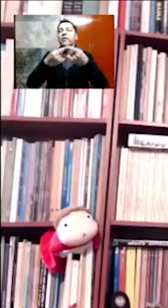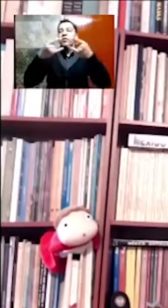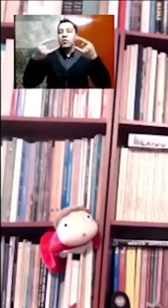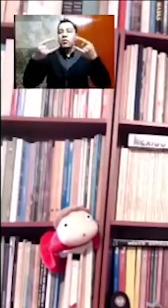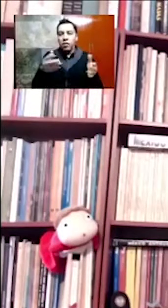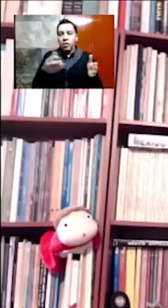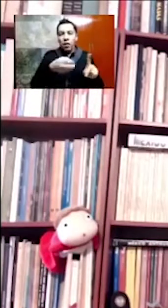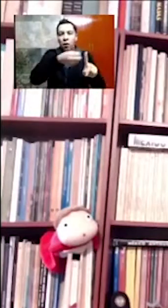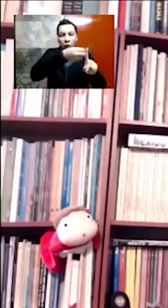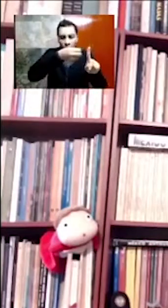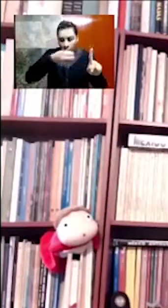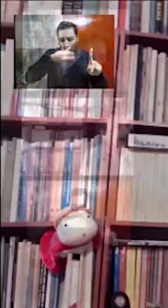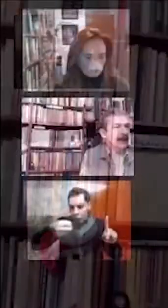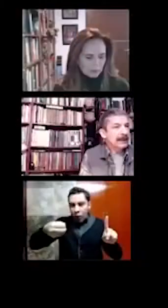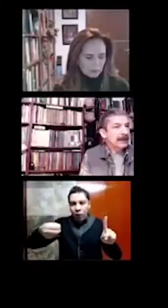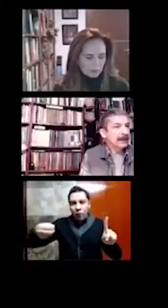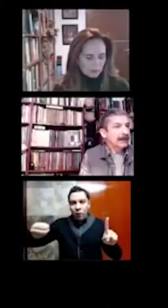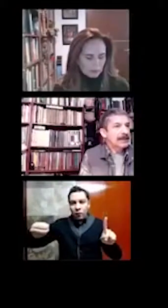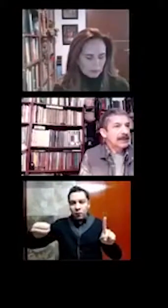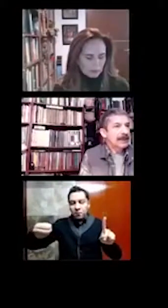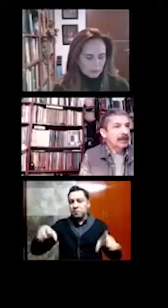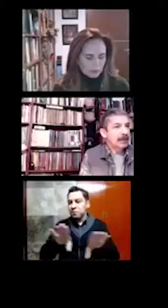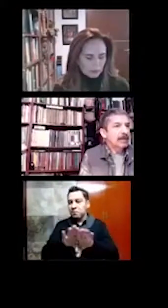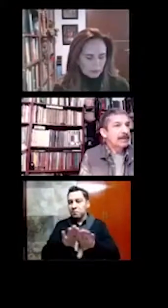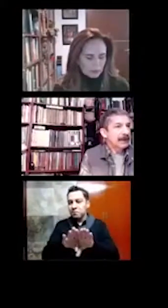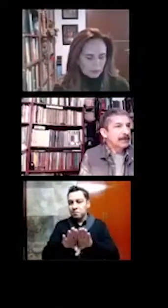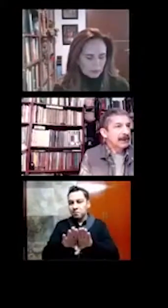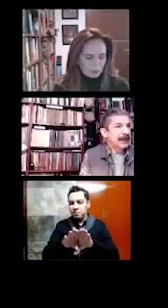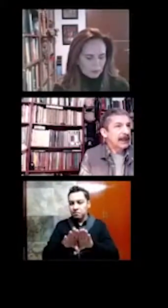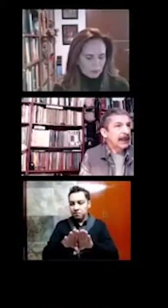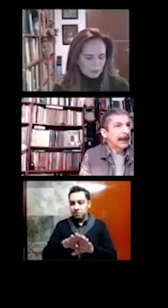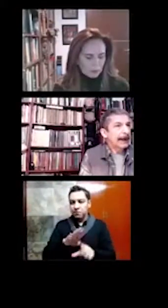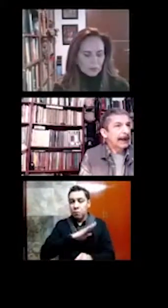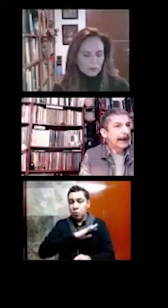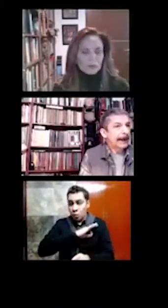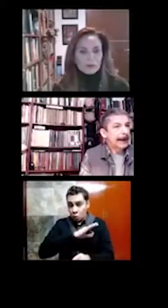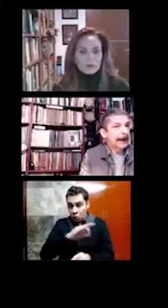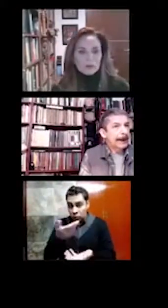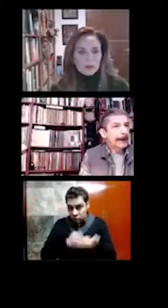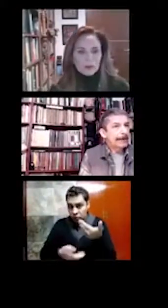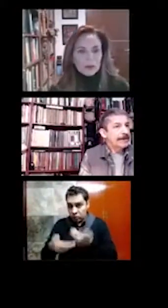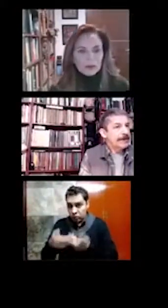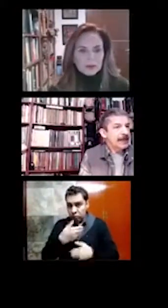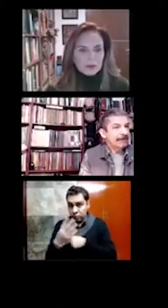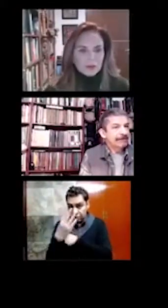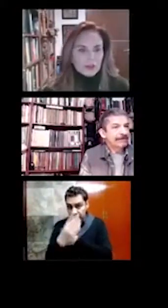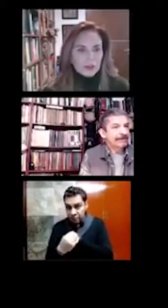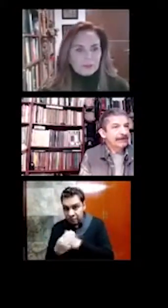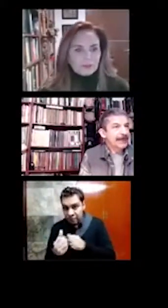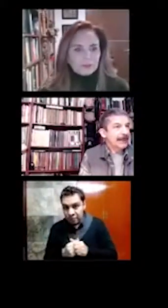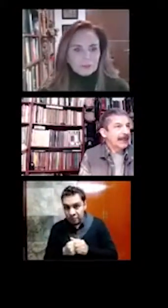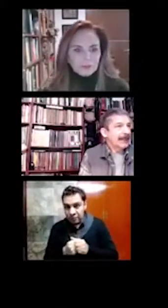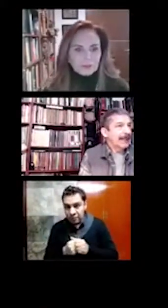hablando. Me obsequian. ¿Puedo compartir pantalla? Sí.